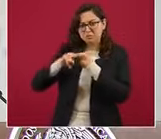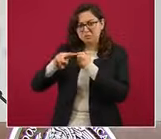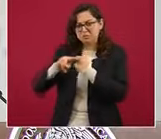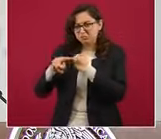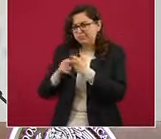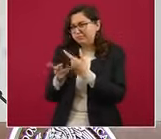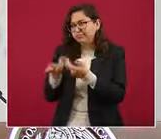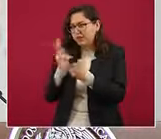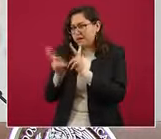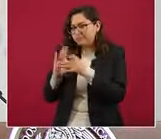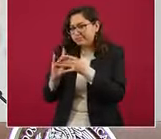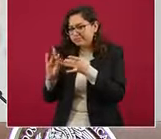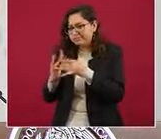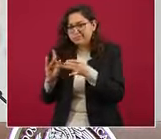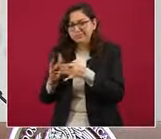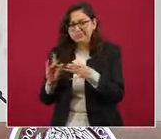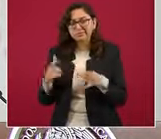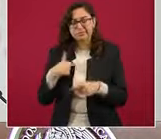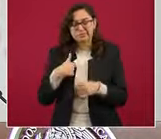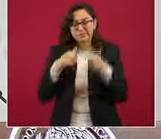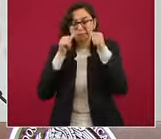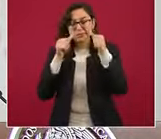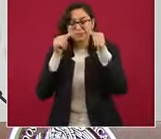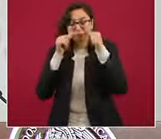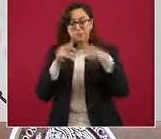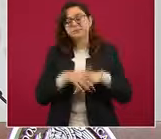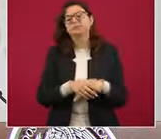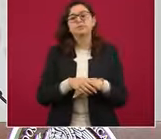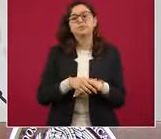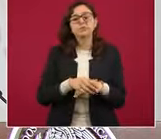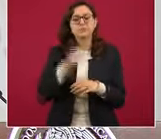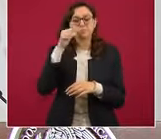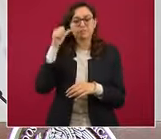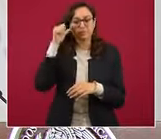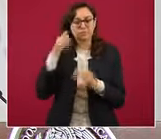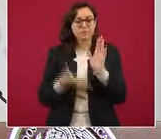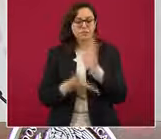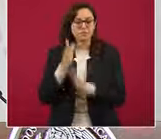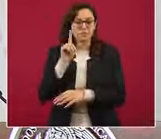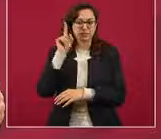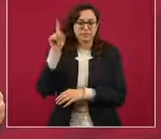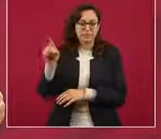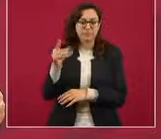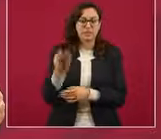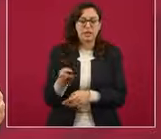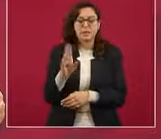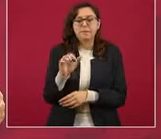estoy pendiente. Ayer estuvimos en Bavispe,